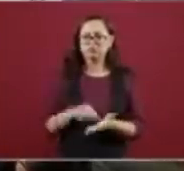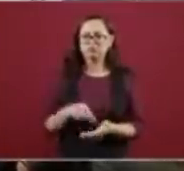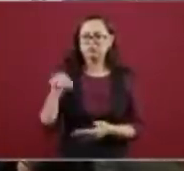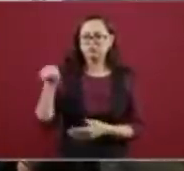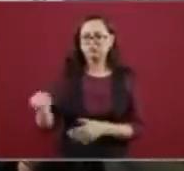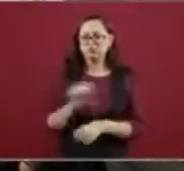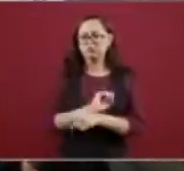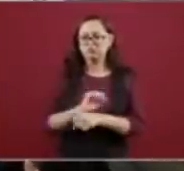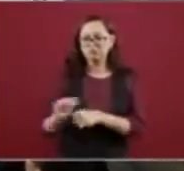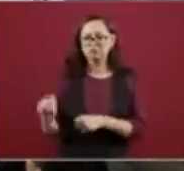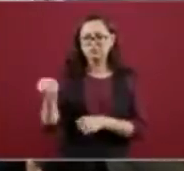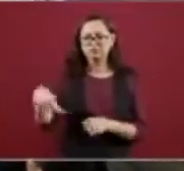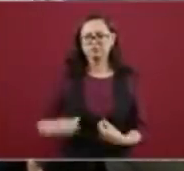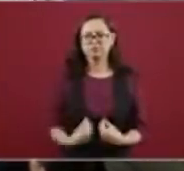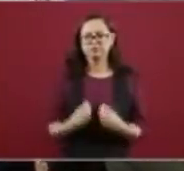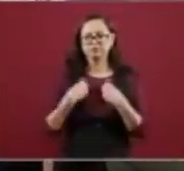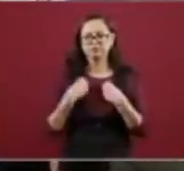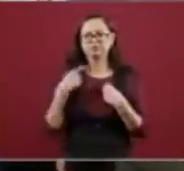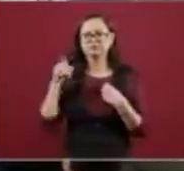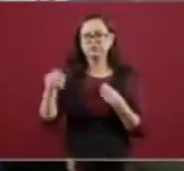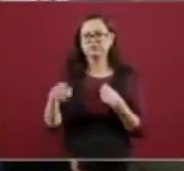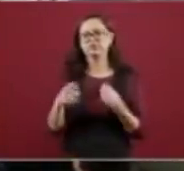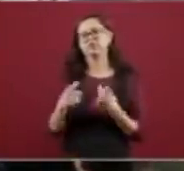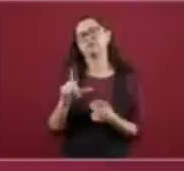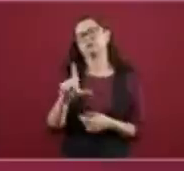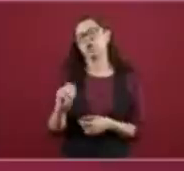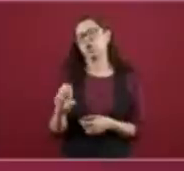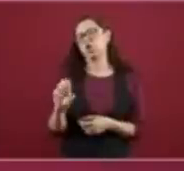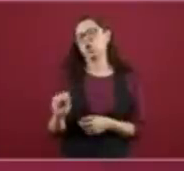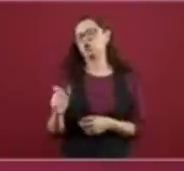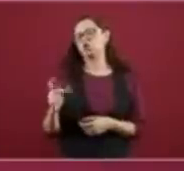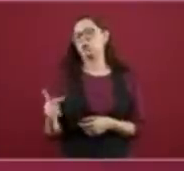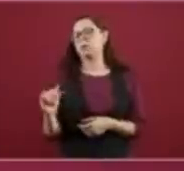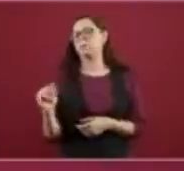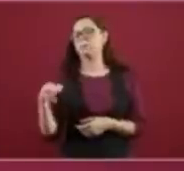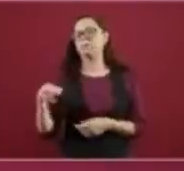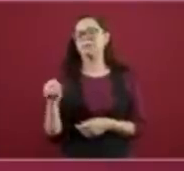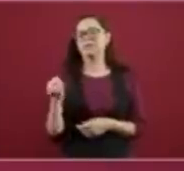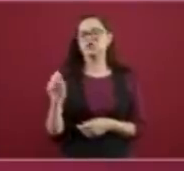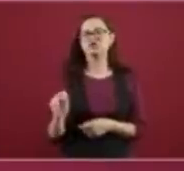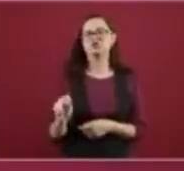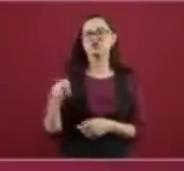en donde él nombra a Los Pinos, porque ahí es donde conoce